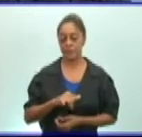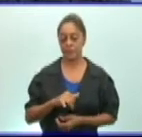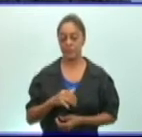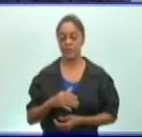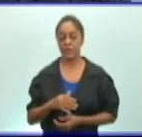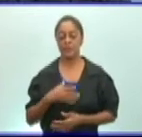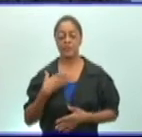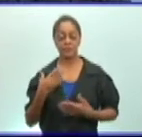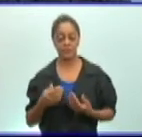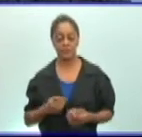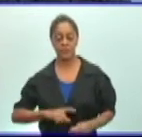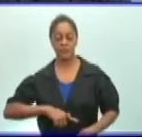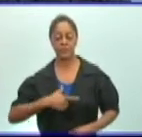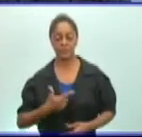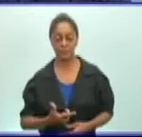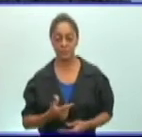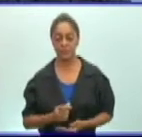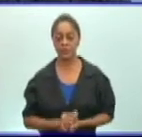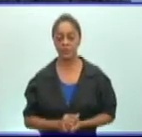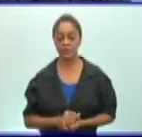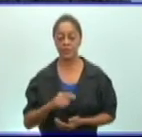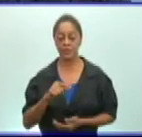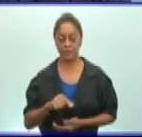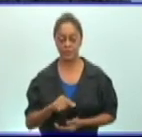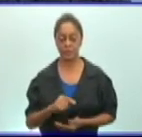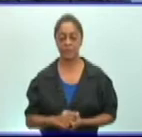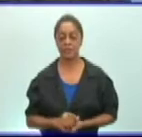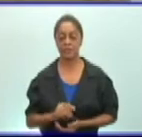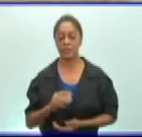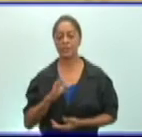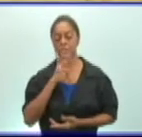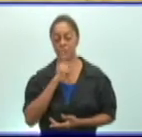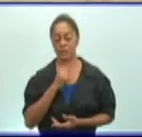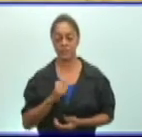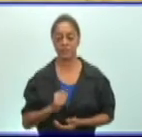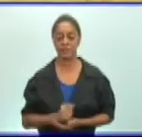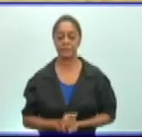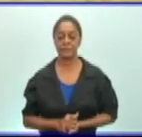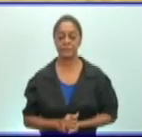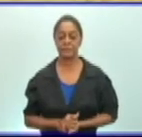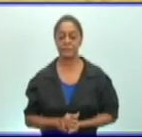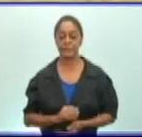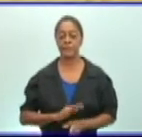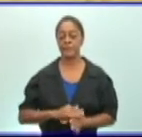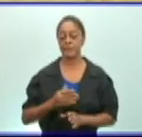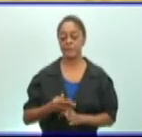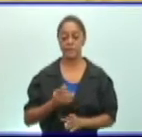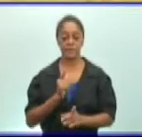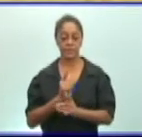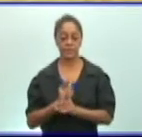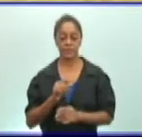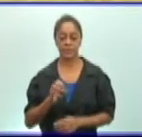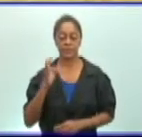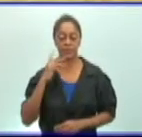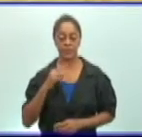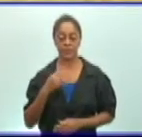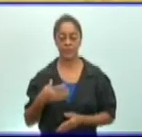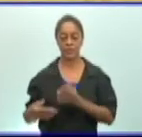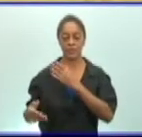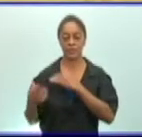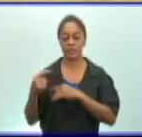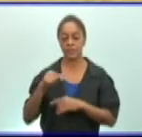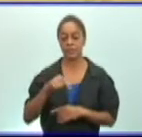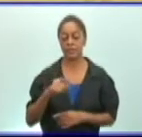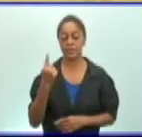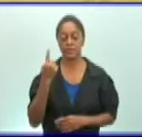enriquecer su acervo cultural en torno a esta brillante civilización. Bueno, después de acercarnos a la Grecia antigua, en este